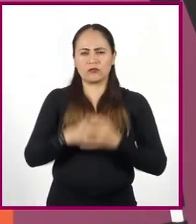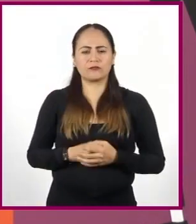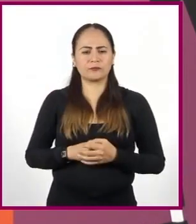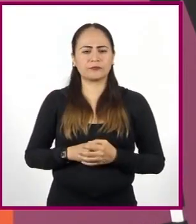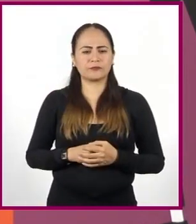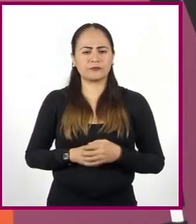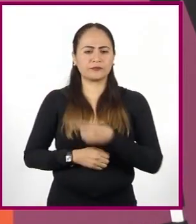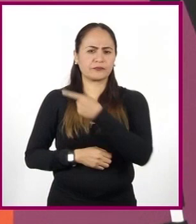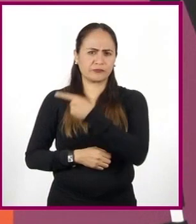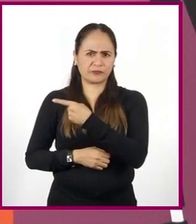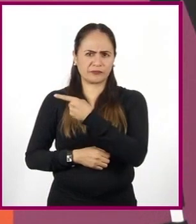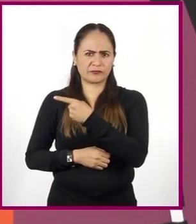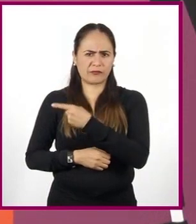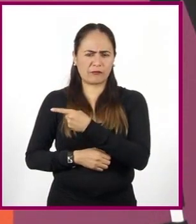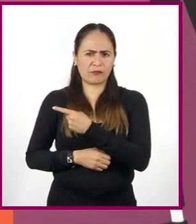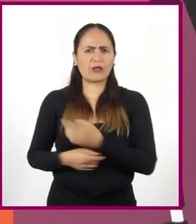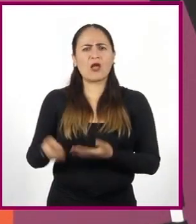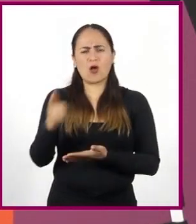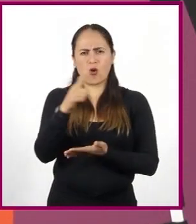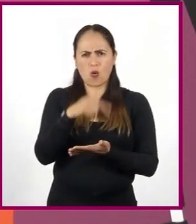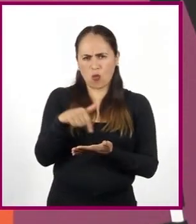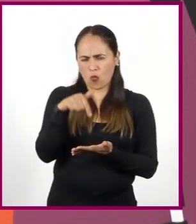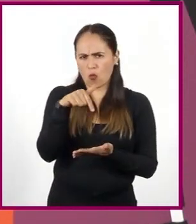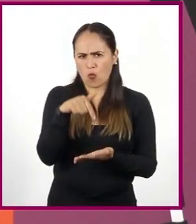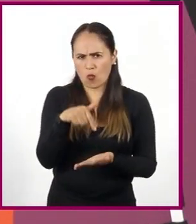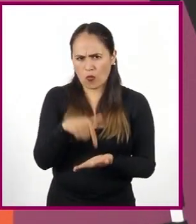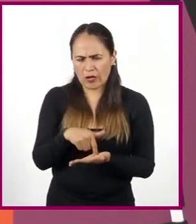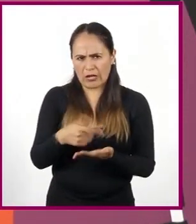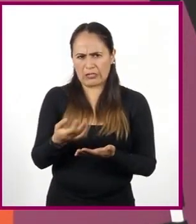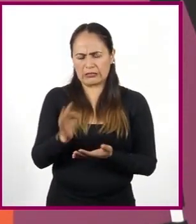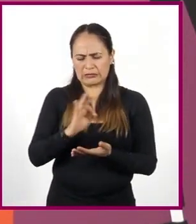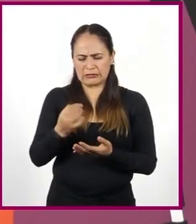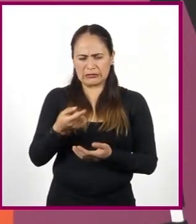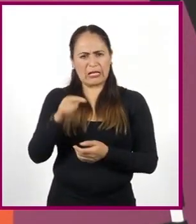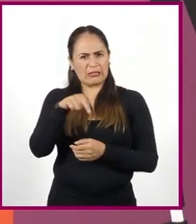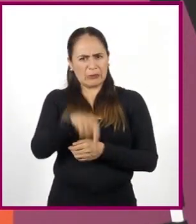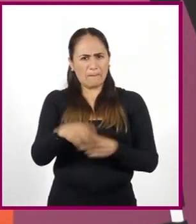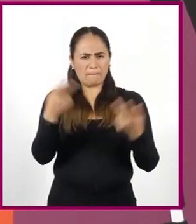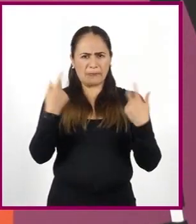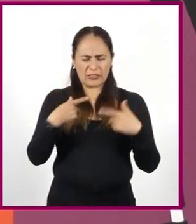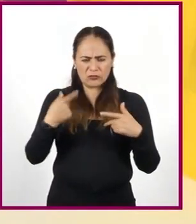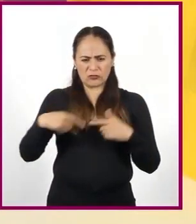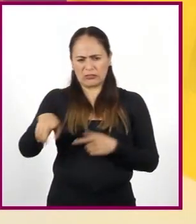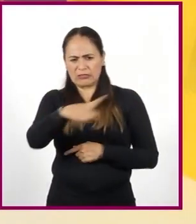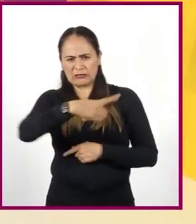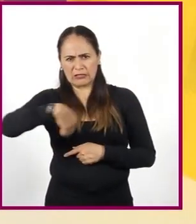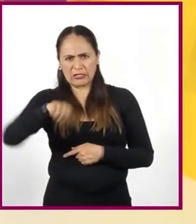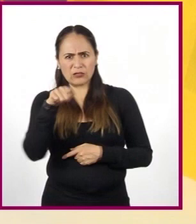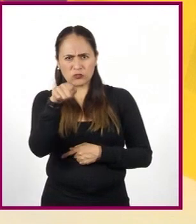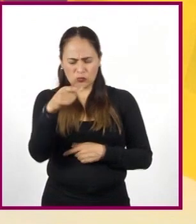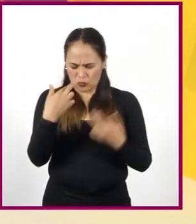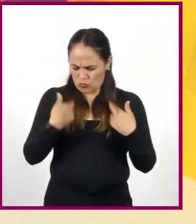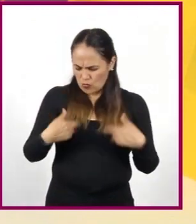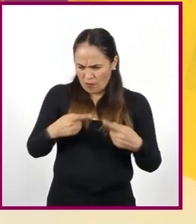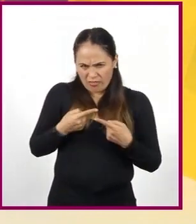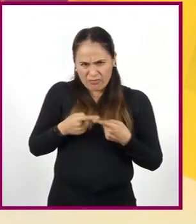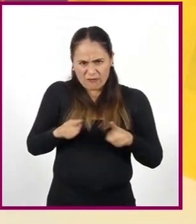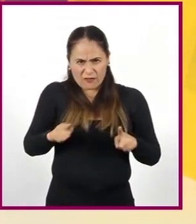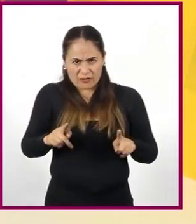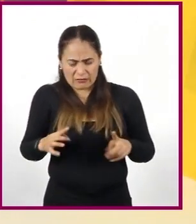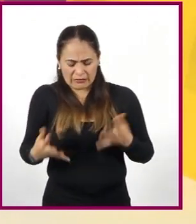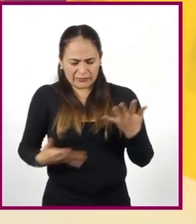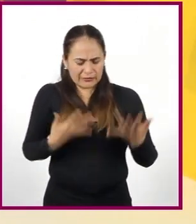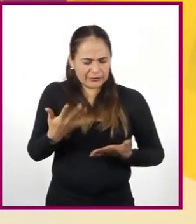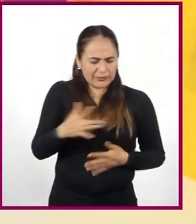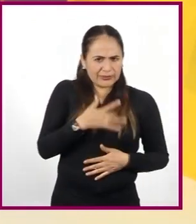han sentido incomodidad o inseguridad porque lucen o visten diferentes al resto de las personas? Quizá pudo haberles pasado en